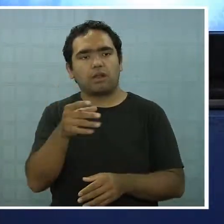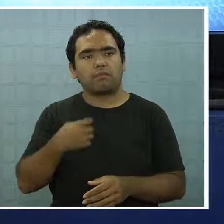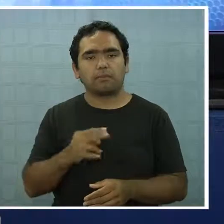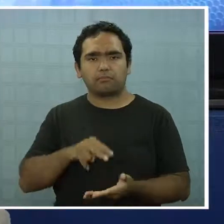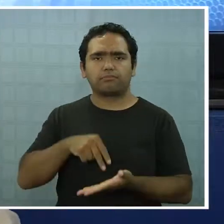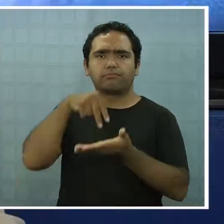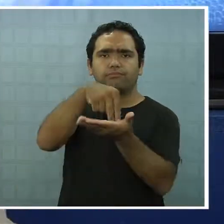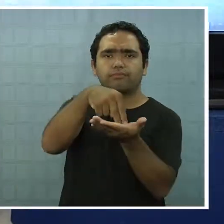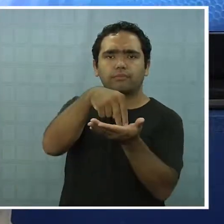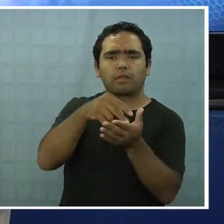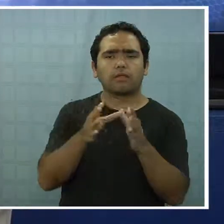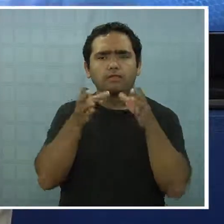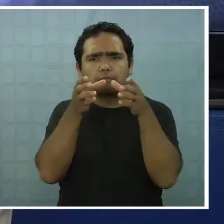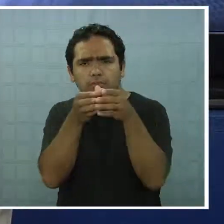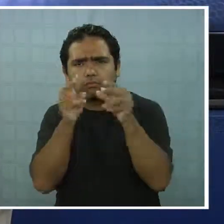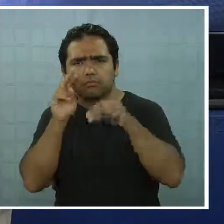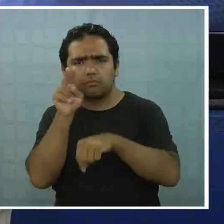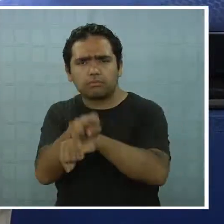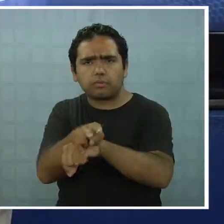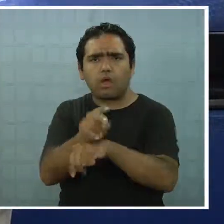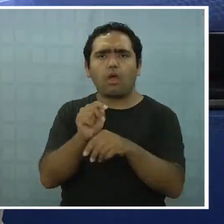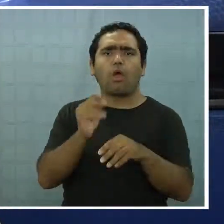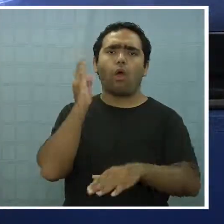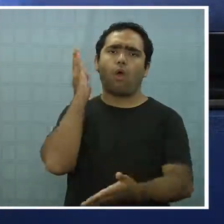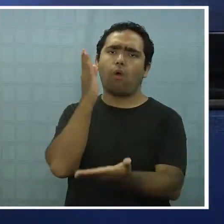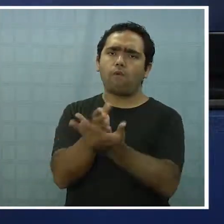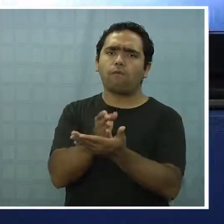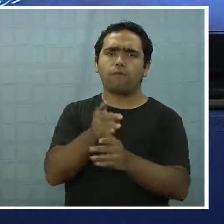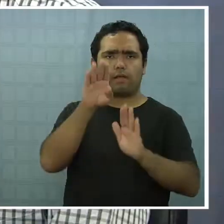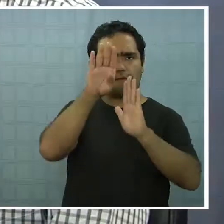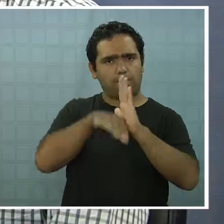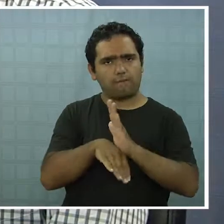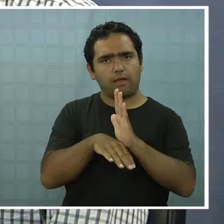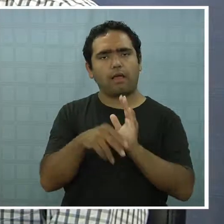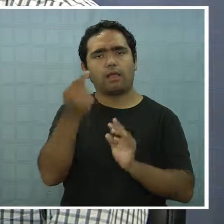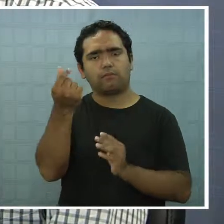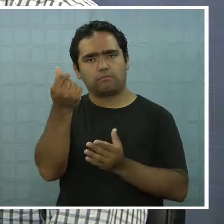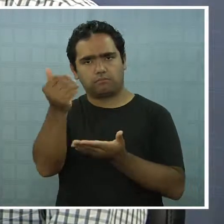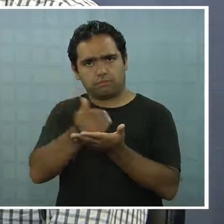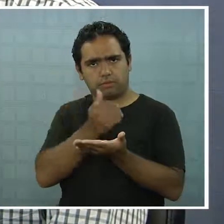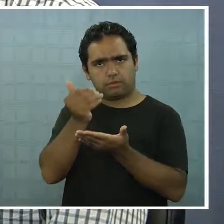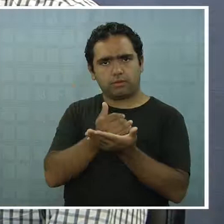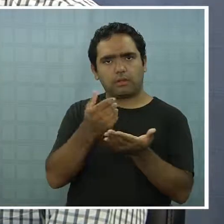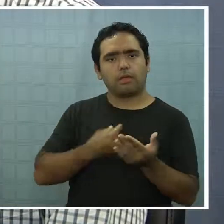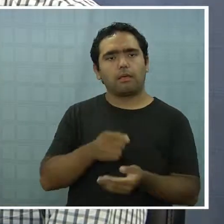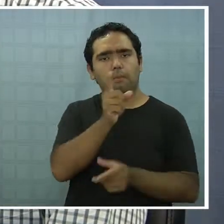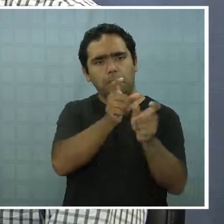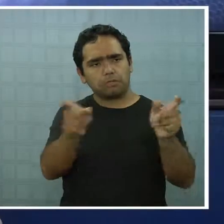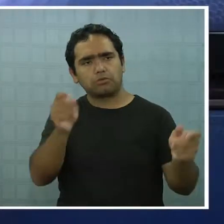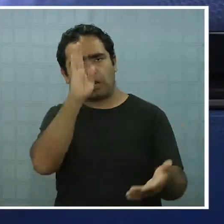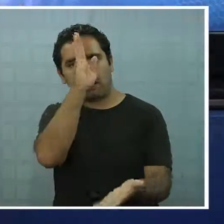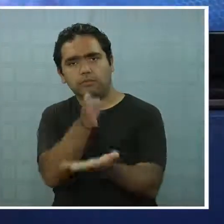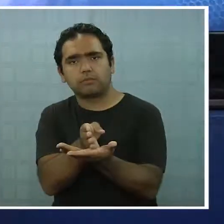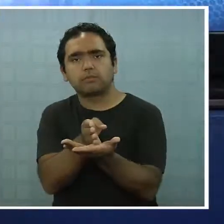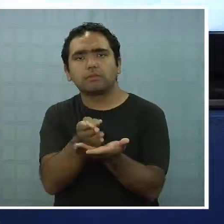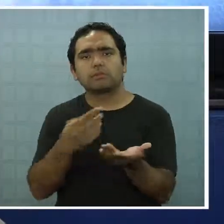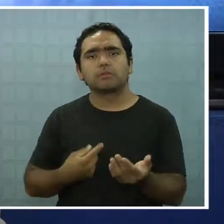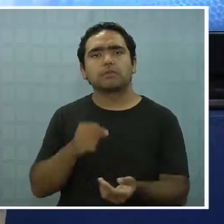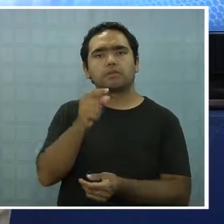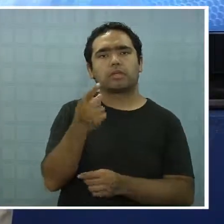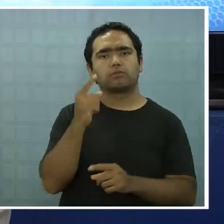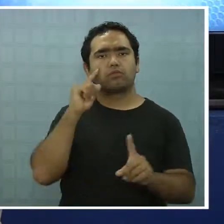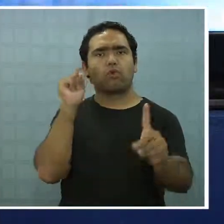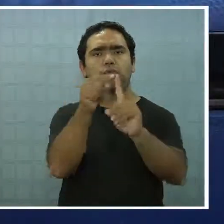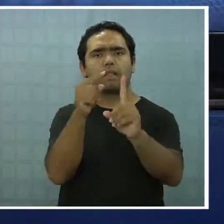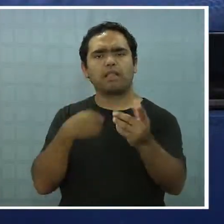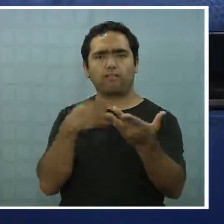en el mercado que obligue a bajar de alguna manera las comisiones y que la gente pueda hacer la opción, bueno, al menos tengo esta AFP estatal, que su objetivo no es